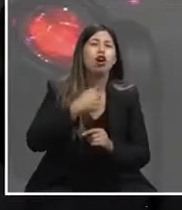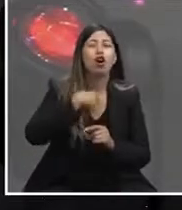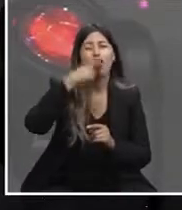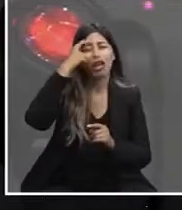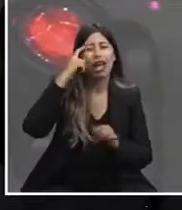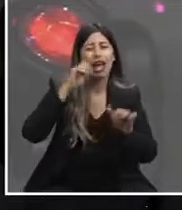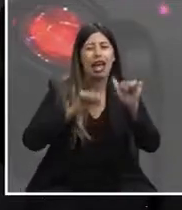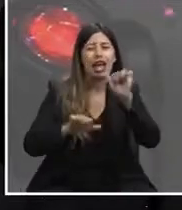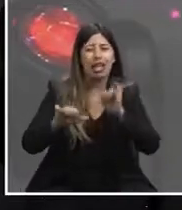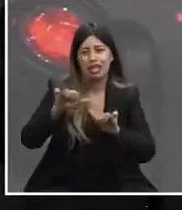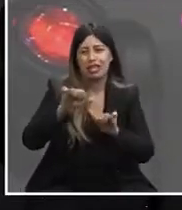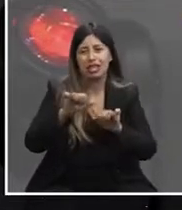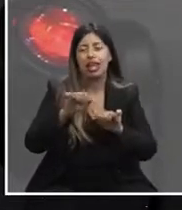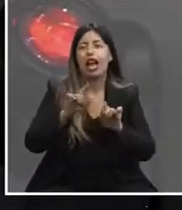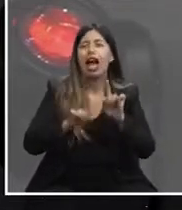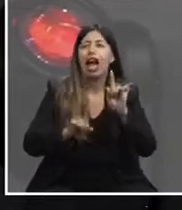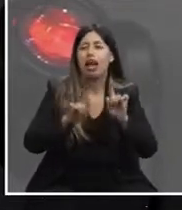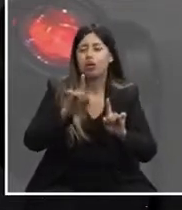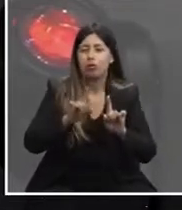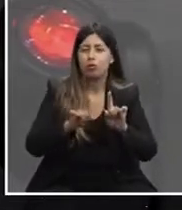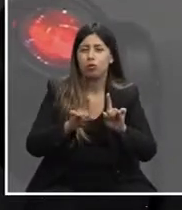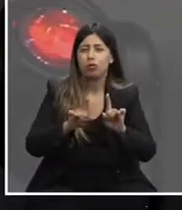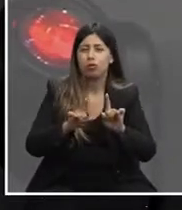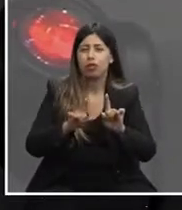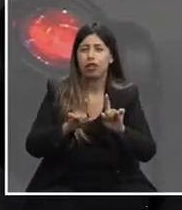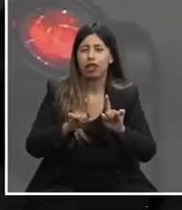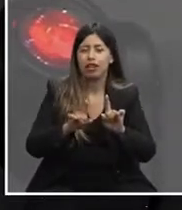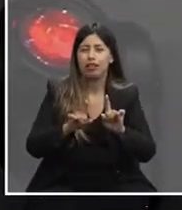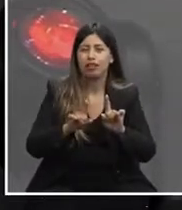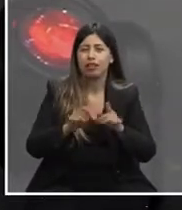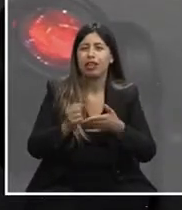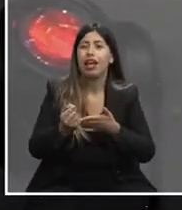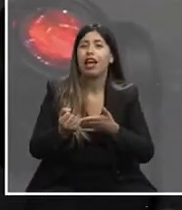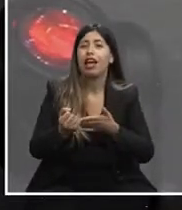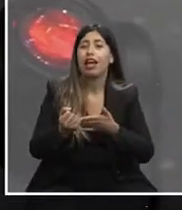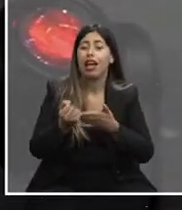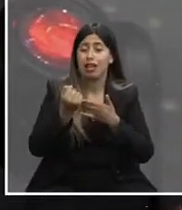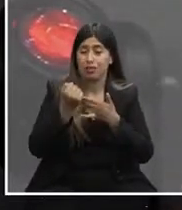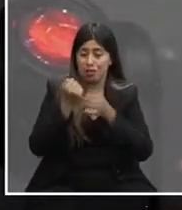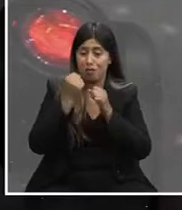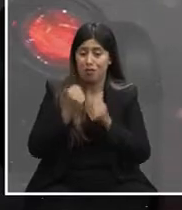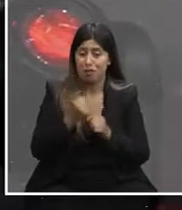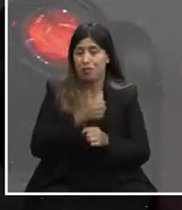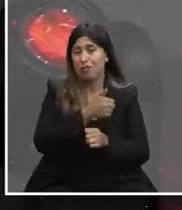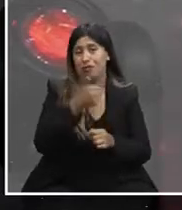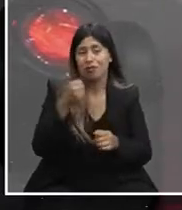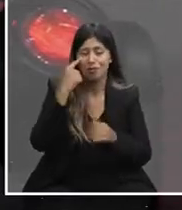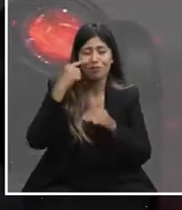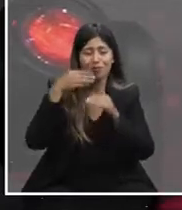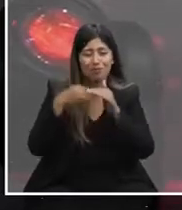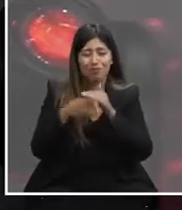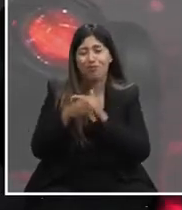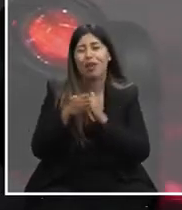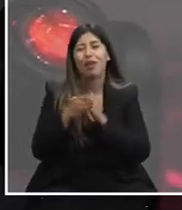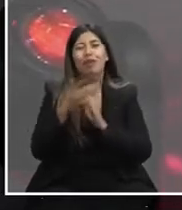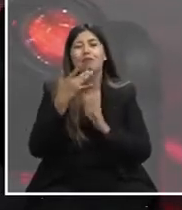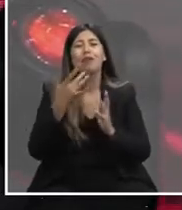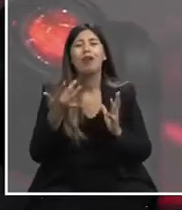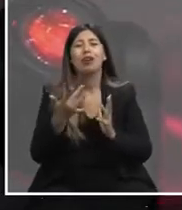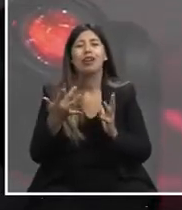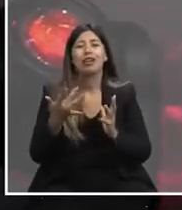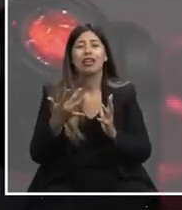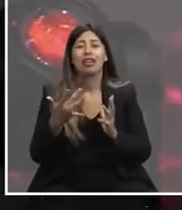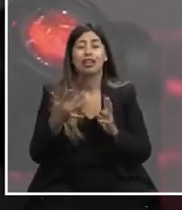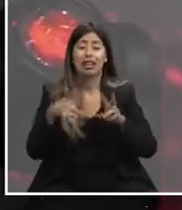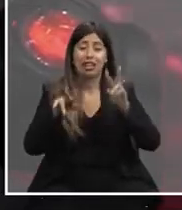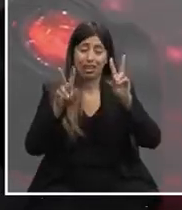día más que nunca al alcance de todos porque se han puesto los